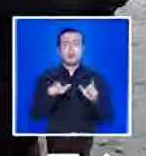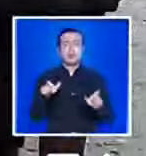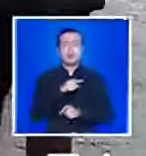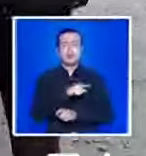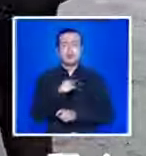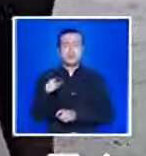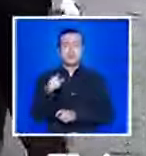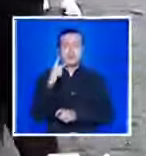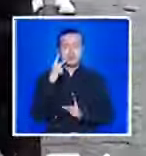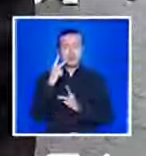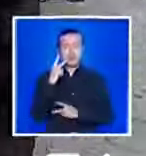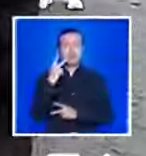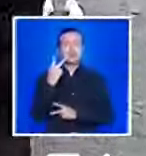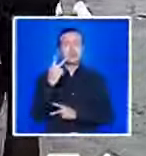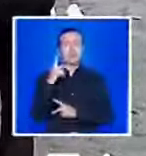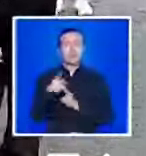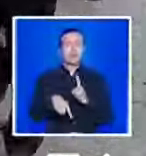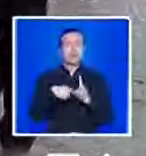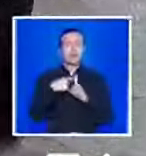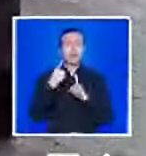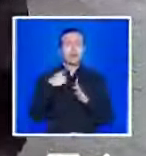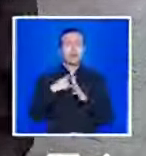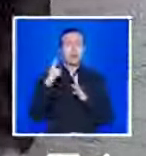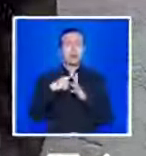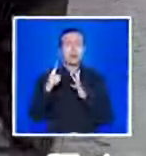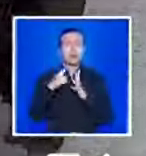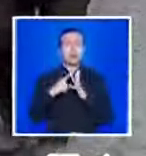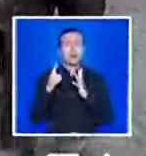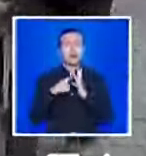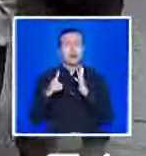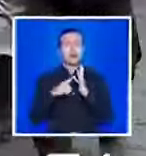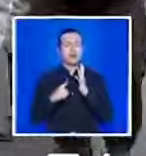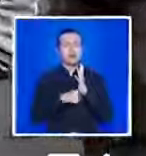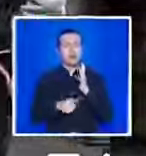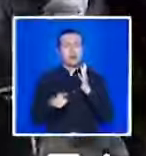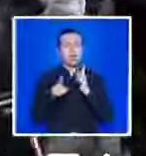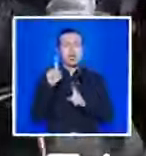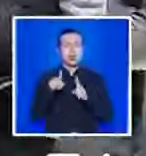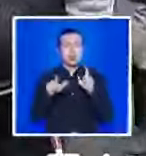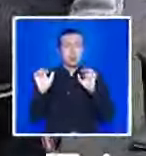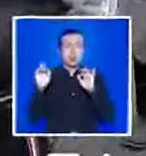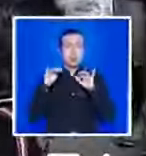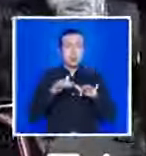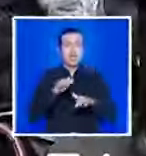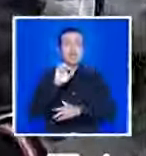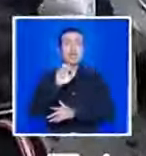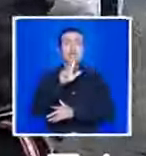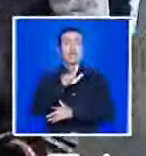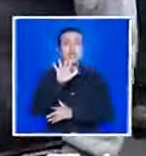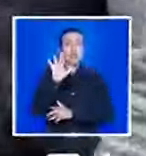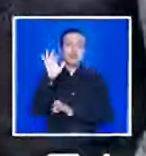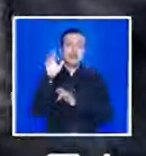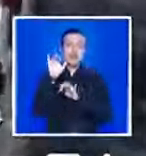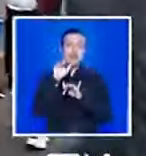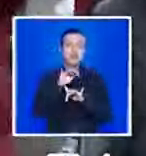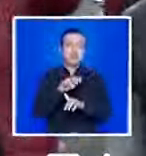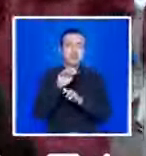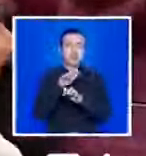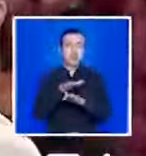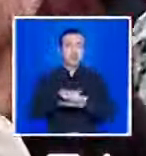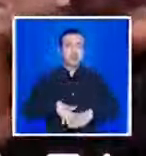siguen sumando. Hay otros que están también a la expectativa y esperando en la E35. Allá es la concentración masiva. En los